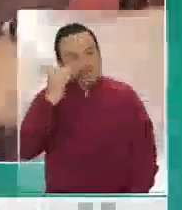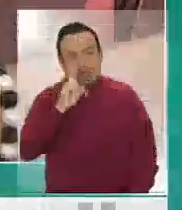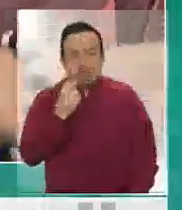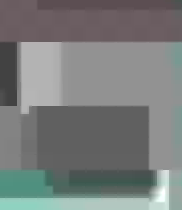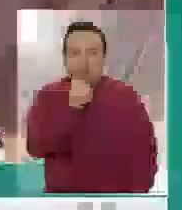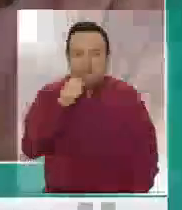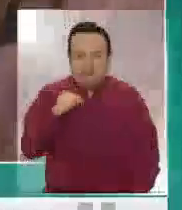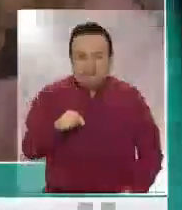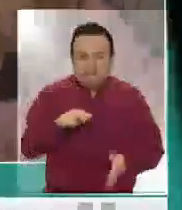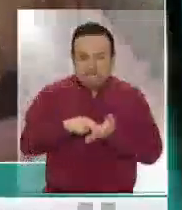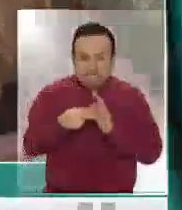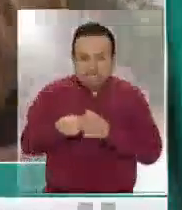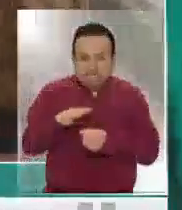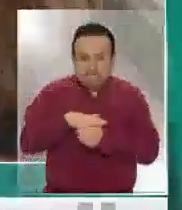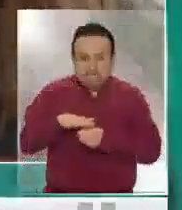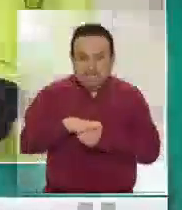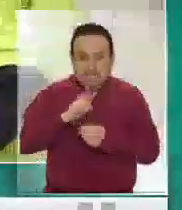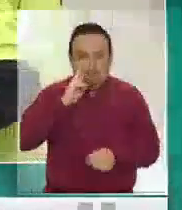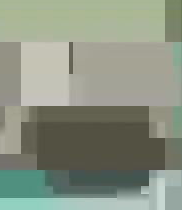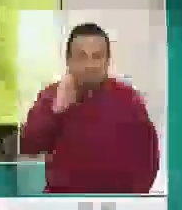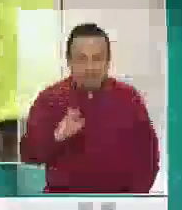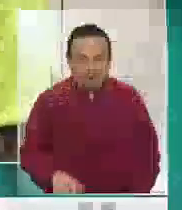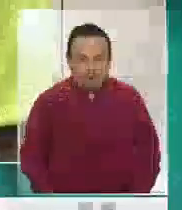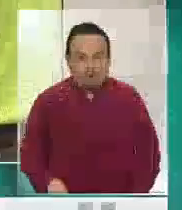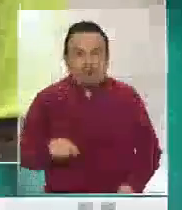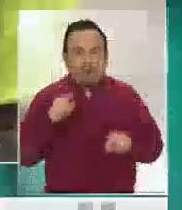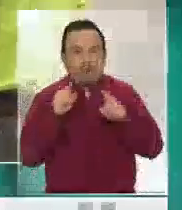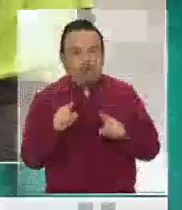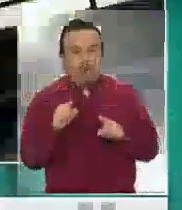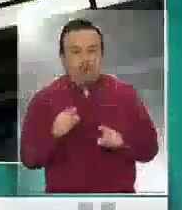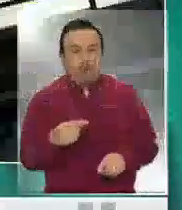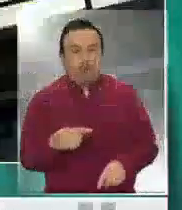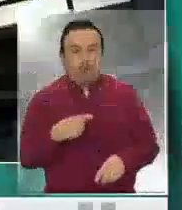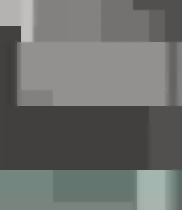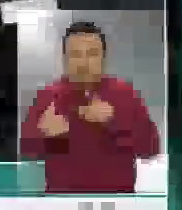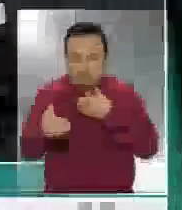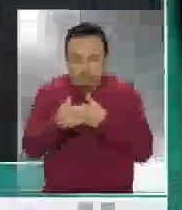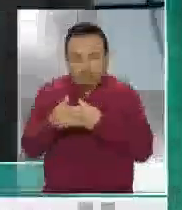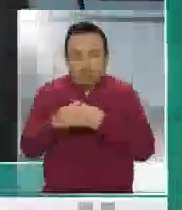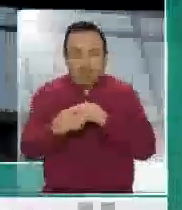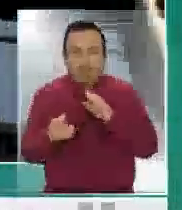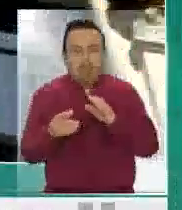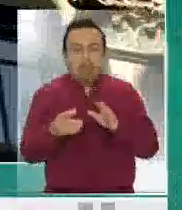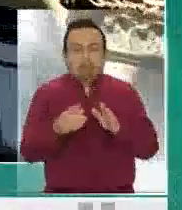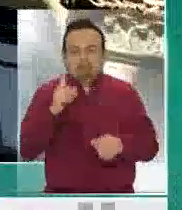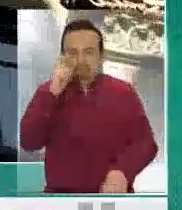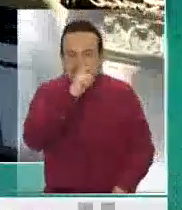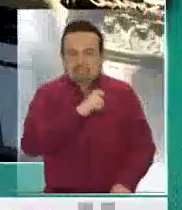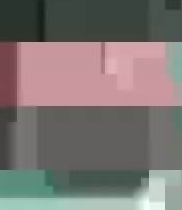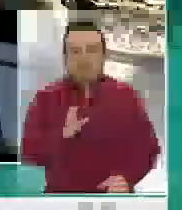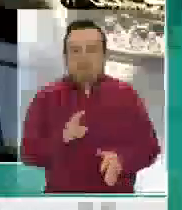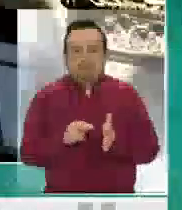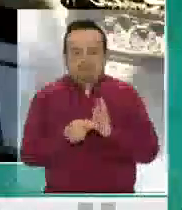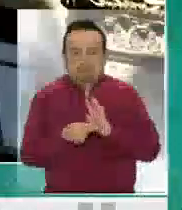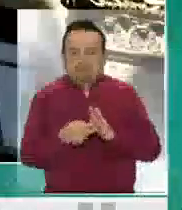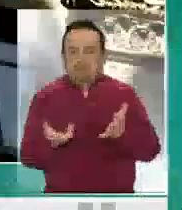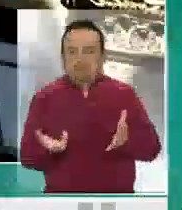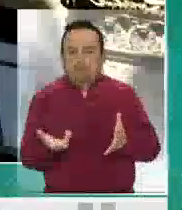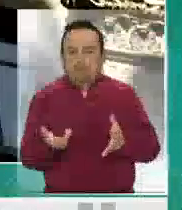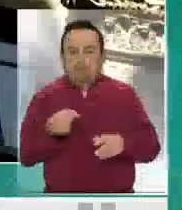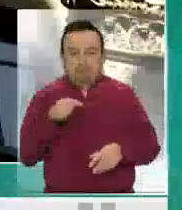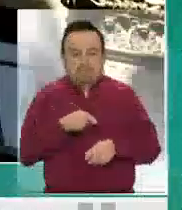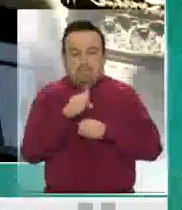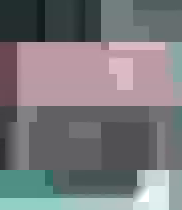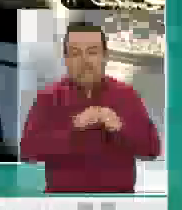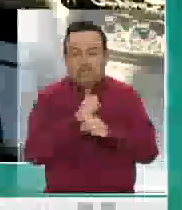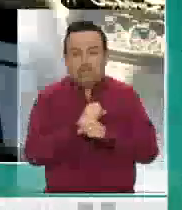esta crisis es mucho peor, sobre todo su impacto a corto plazo que nos está llegando. Yo creo que probablemente este año